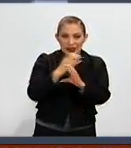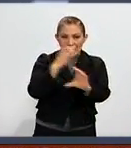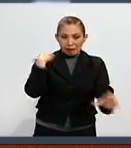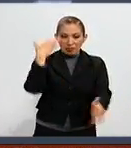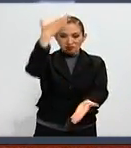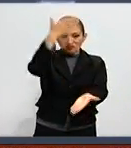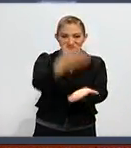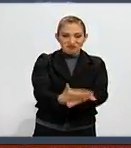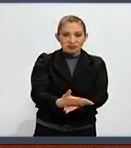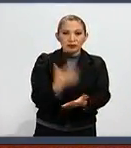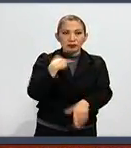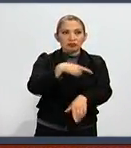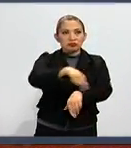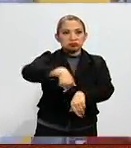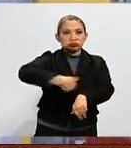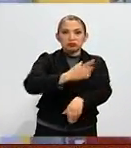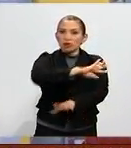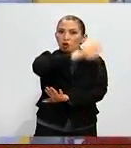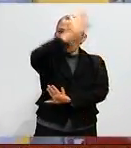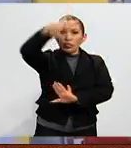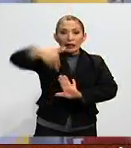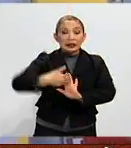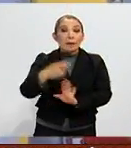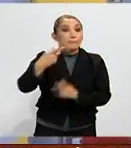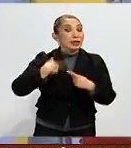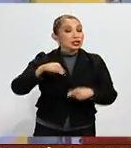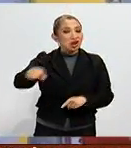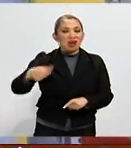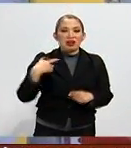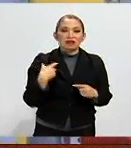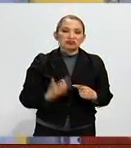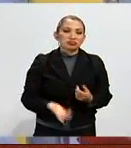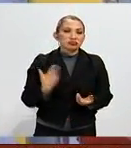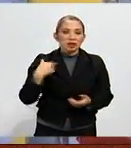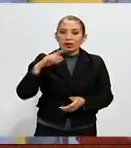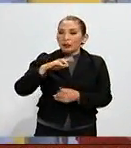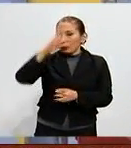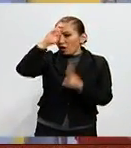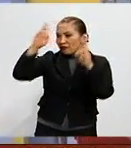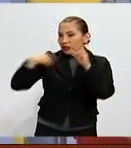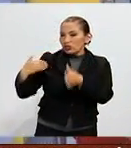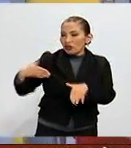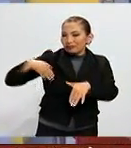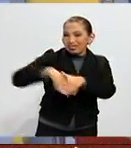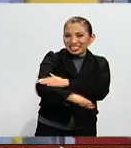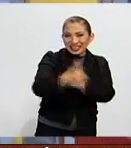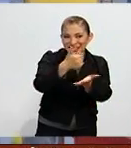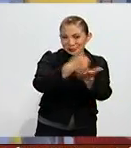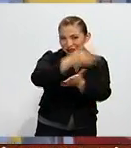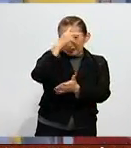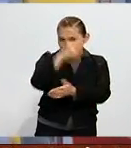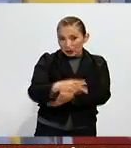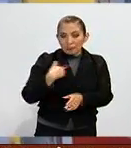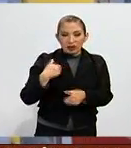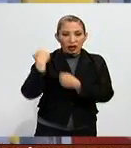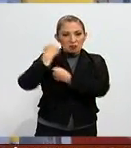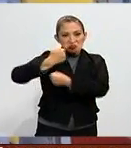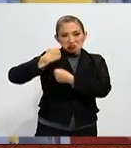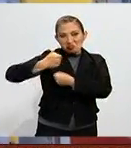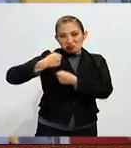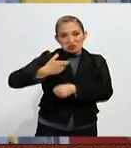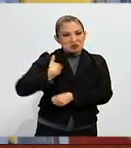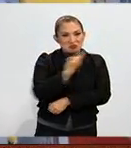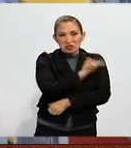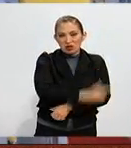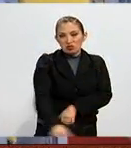que duró prácticamente todo el día. Los inconformes impidieron el ingreso a la capital del país como protesta por la